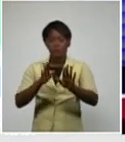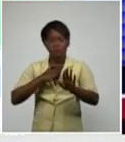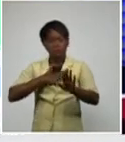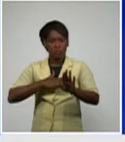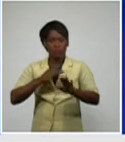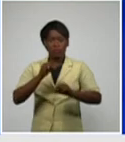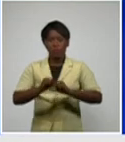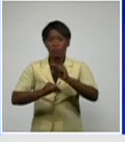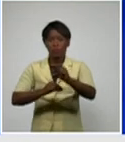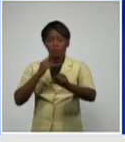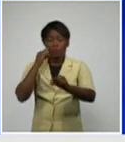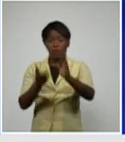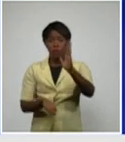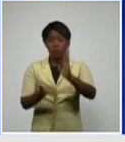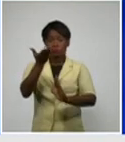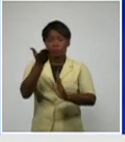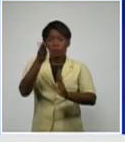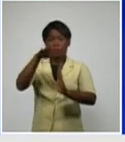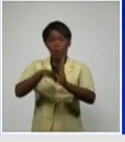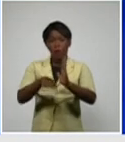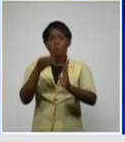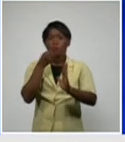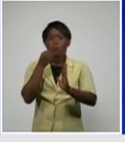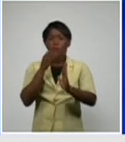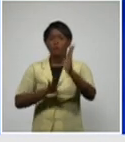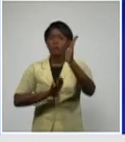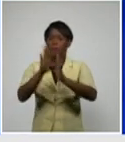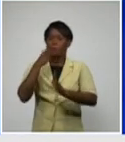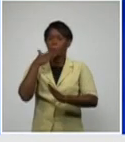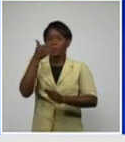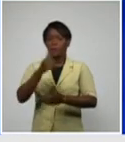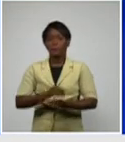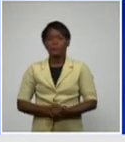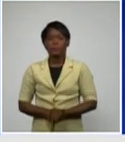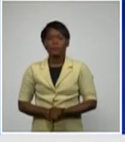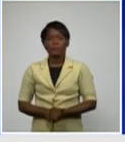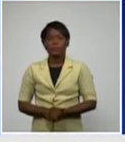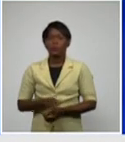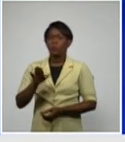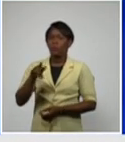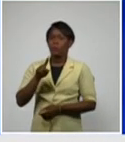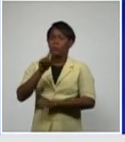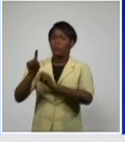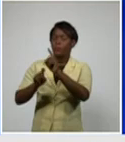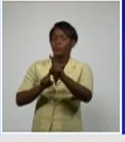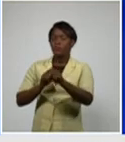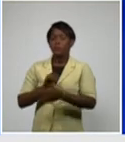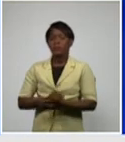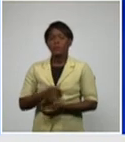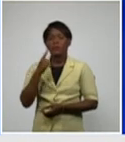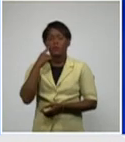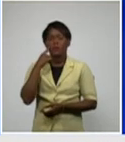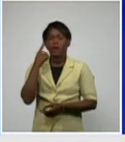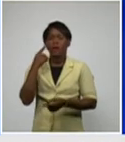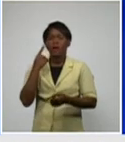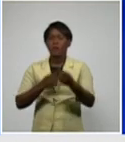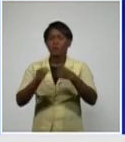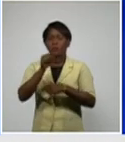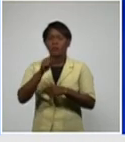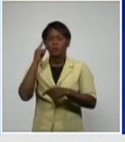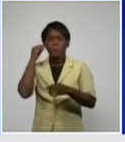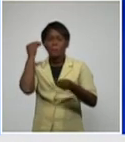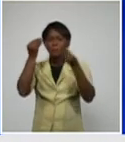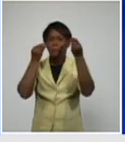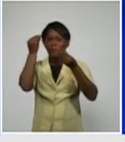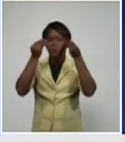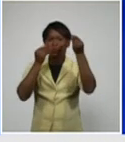tuvimos. Esa es la situación. Doctor, sigue siendo muy preocupante el tema de los niños. Usted hablaba hoy de lactantes también que se incorporan a este número